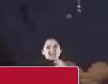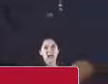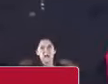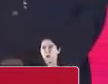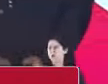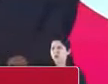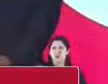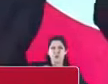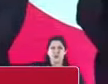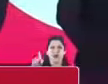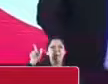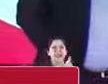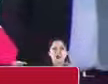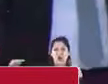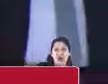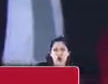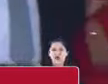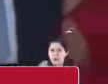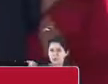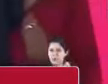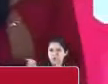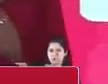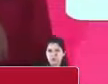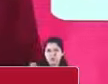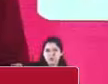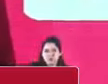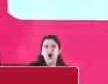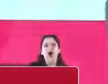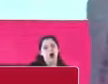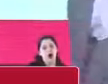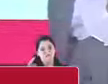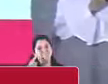para perseguir a los opositores entonces nos damos cuenta